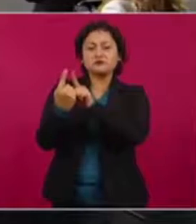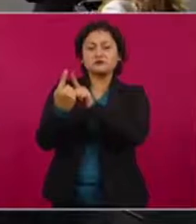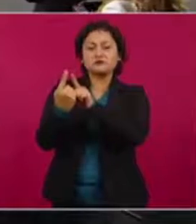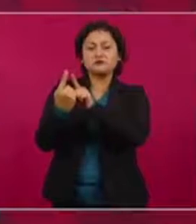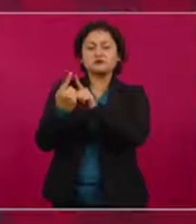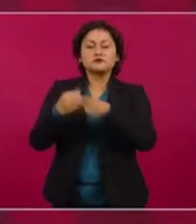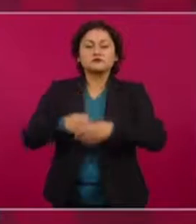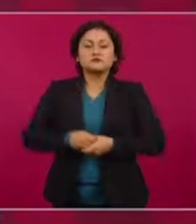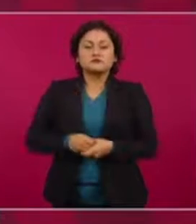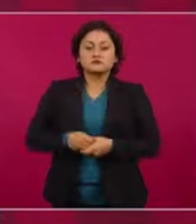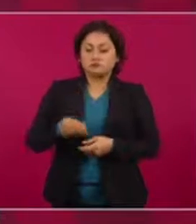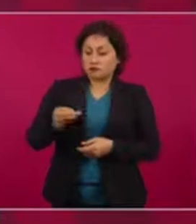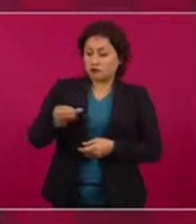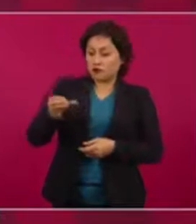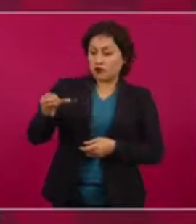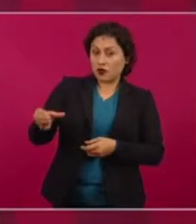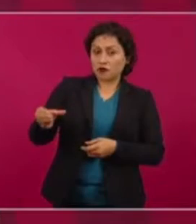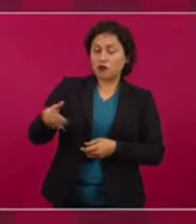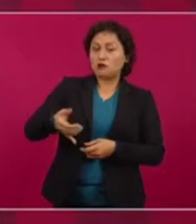trago de coñac